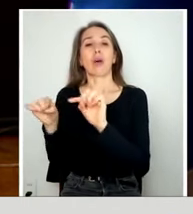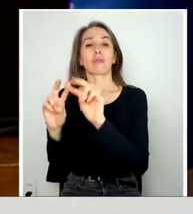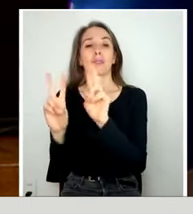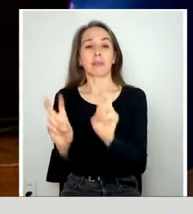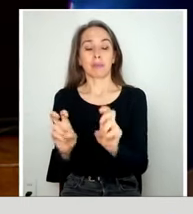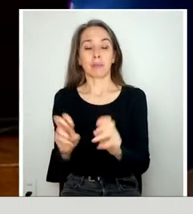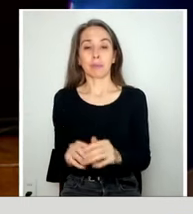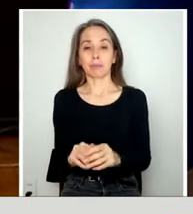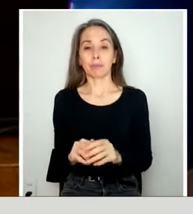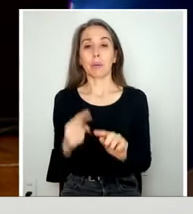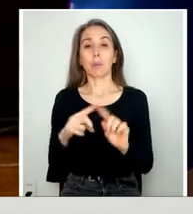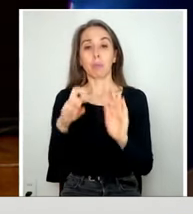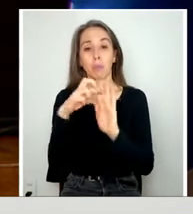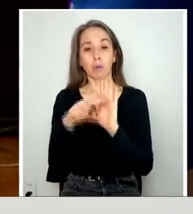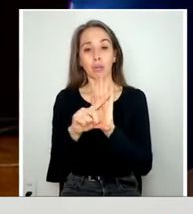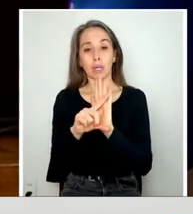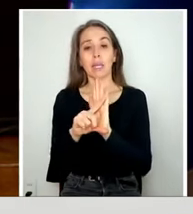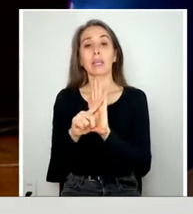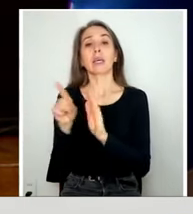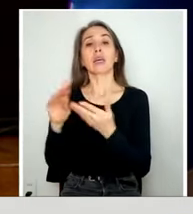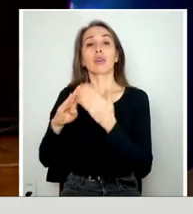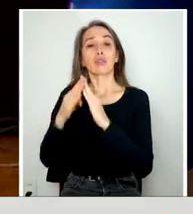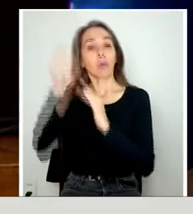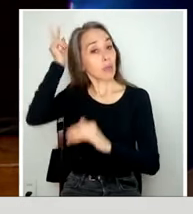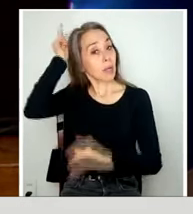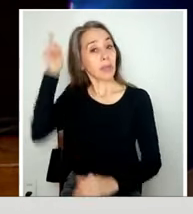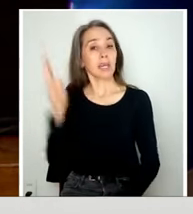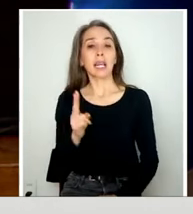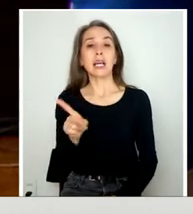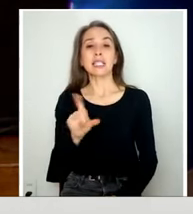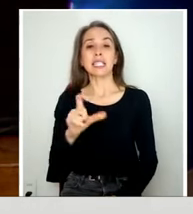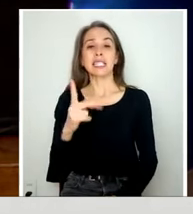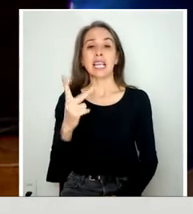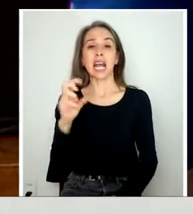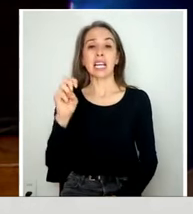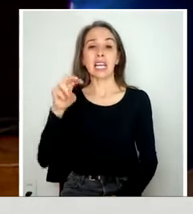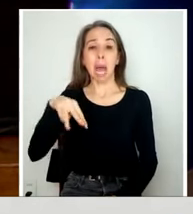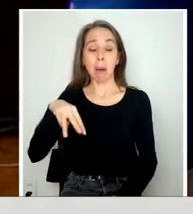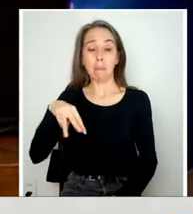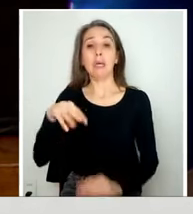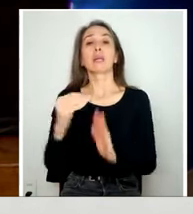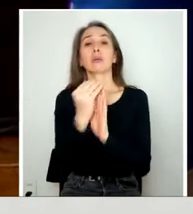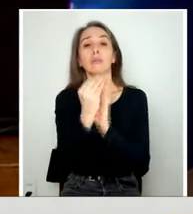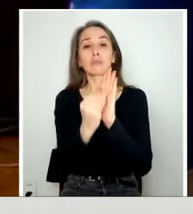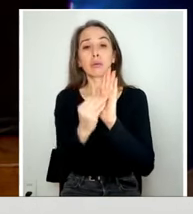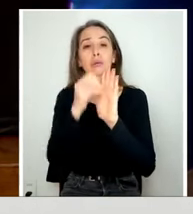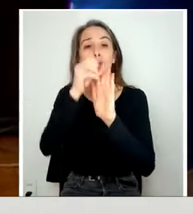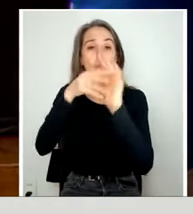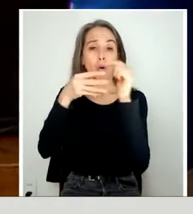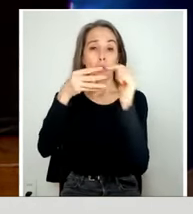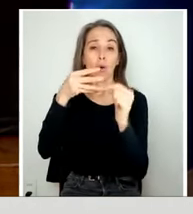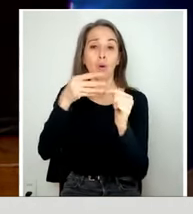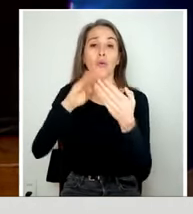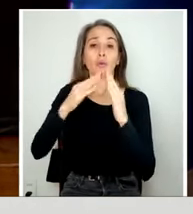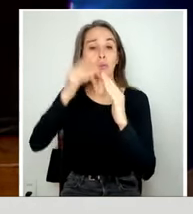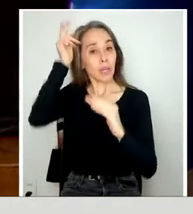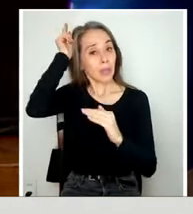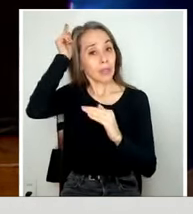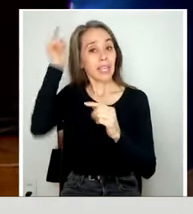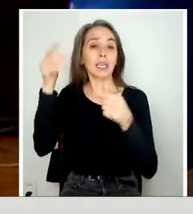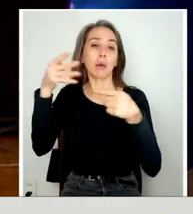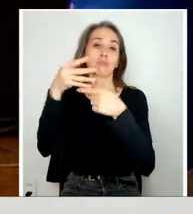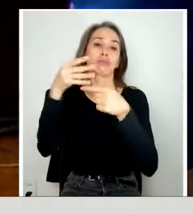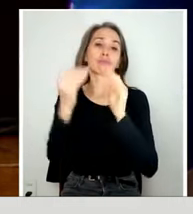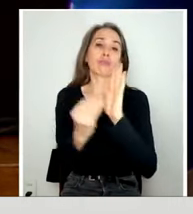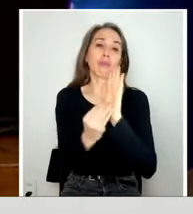que incorpora al pueblo sennam entre las principales etnias indígenas reconocidas por el estado el que posibilita la incorporación